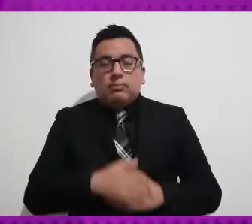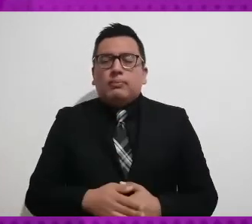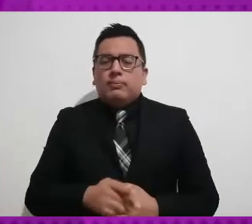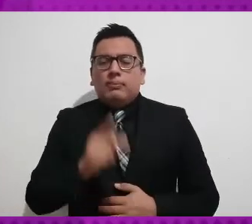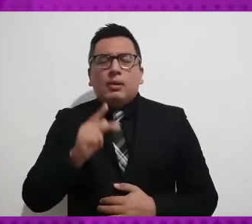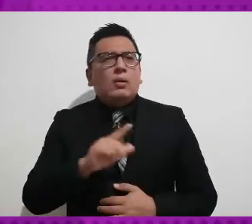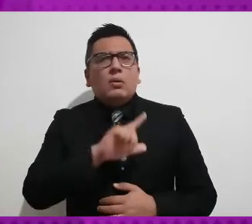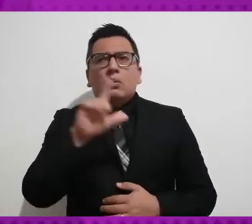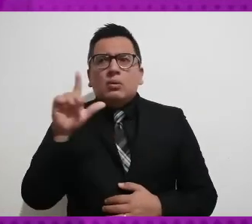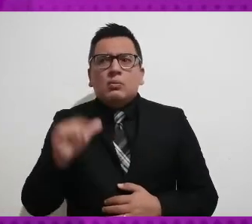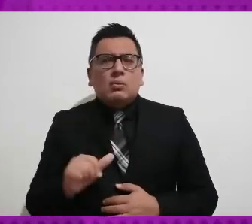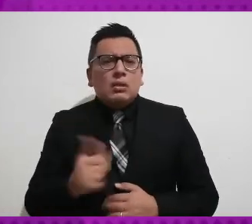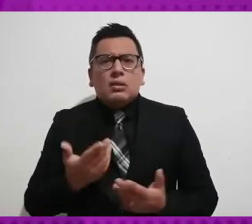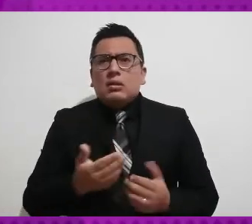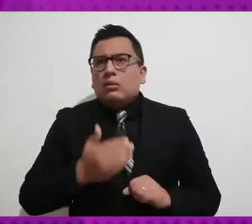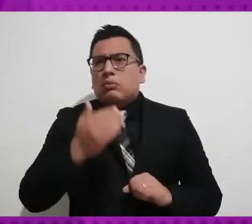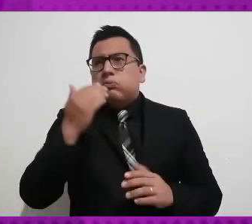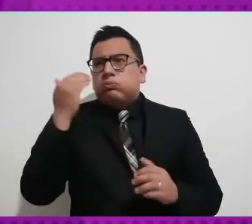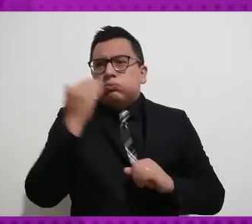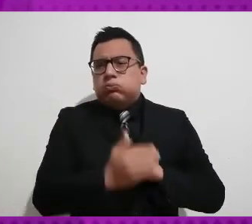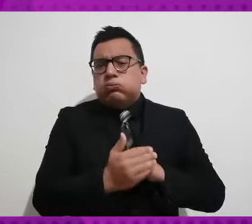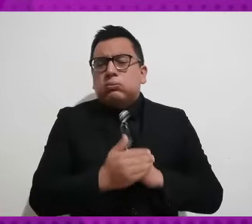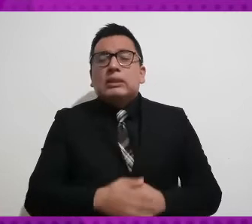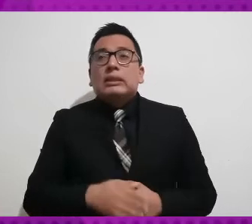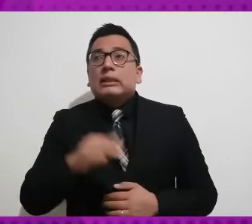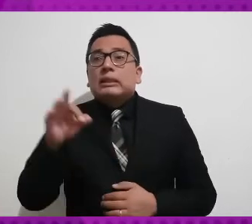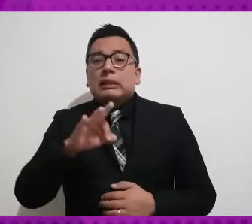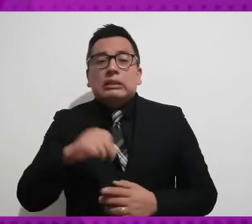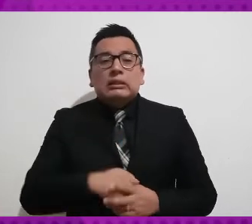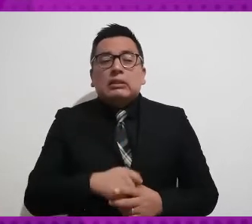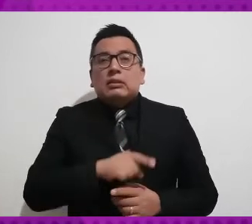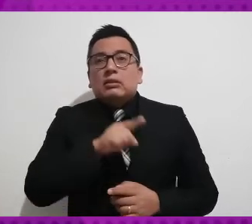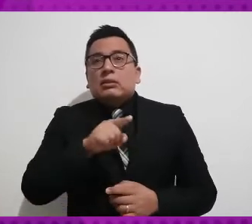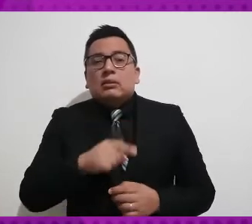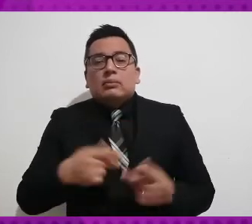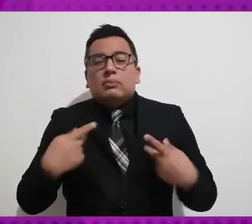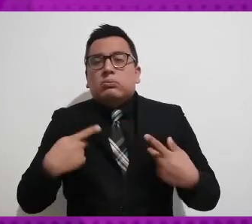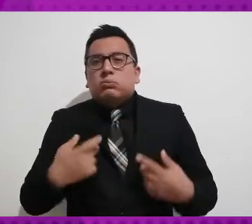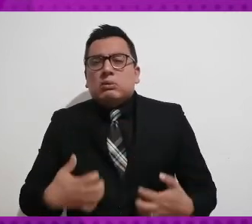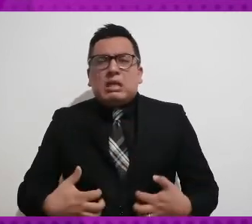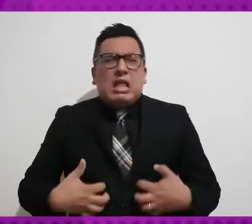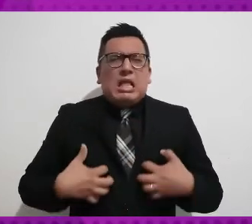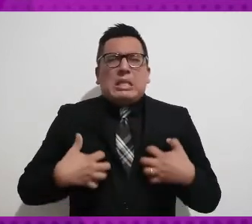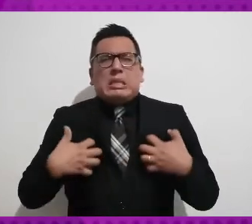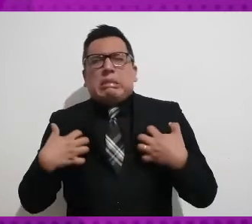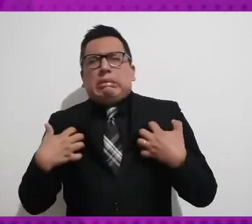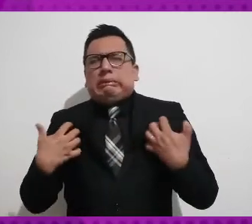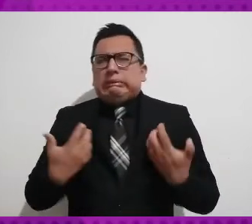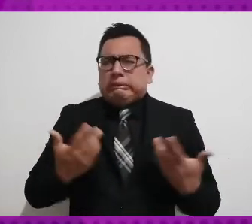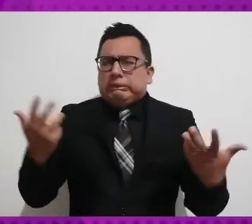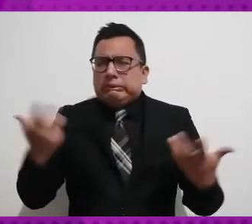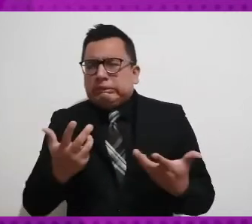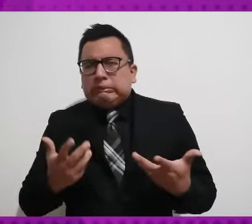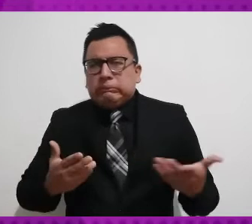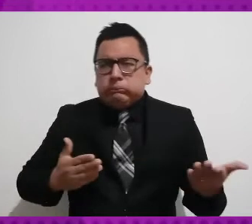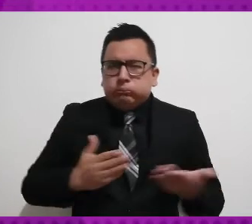terminan desfogándose por los cauces institucionales, el que no se desborden las pasiones, el que la ciudadanía dé